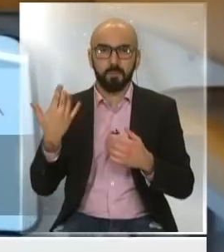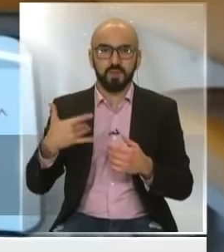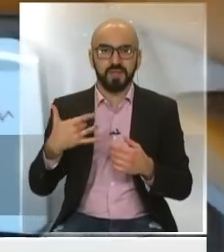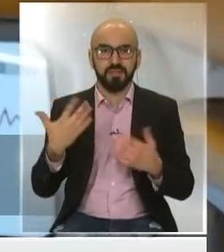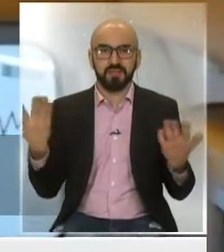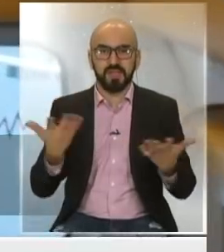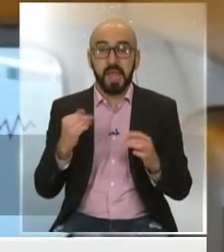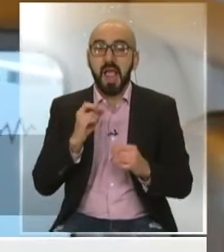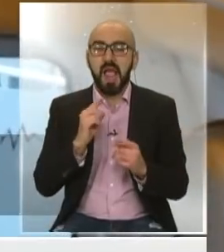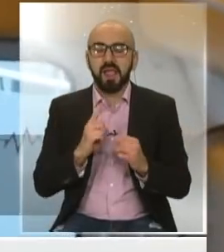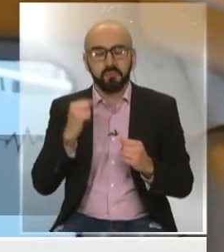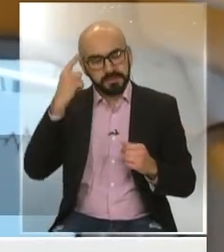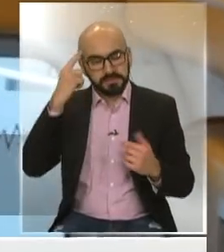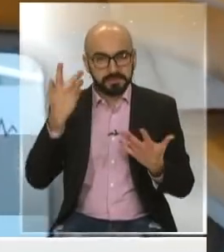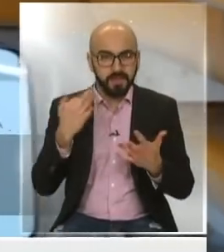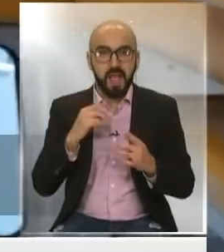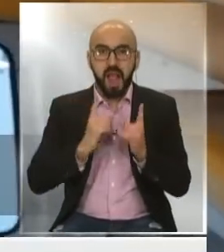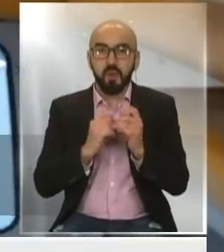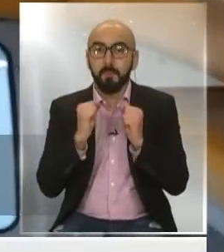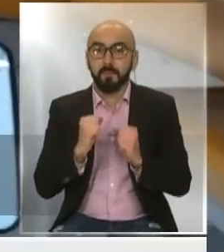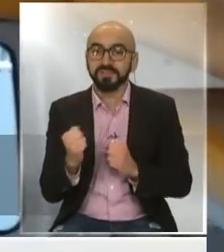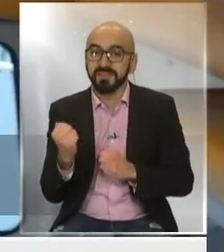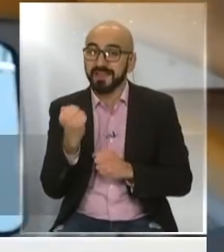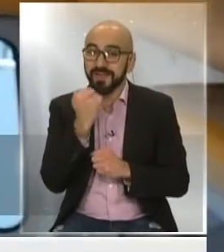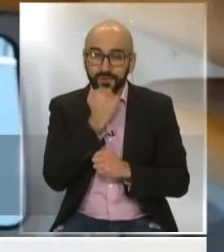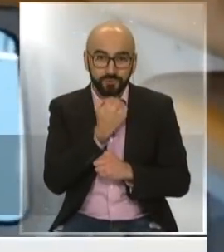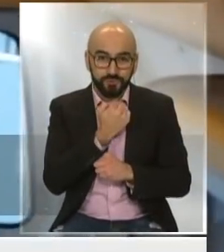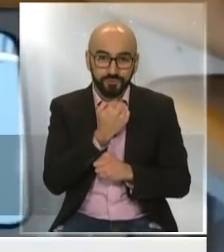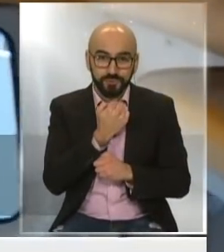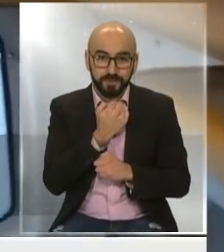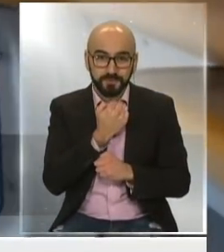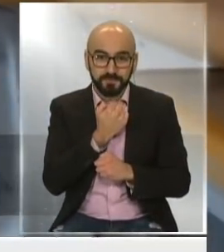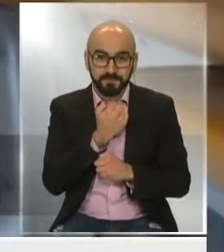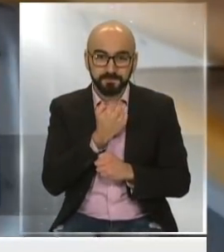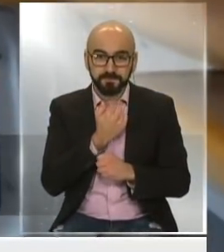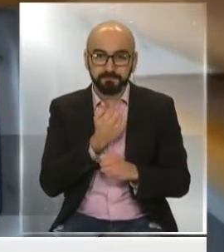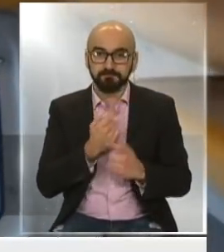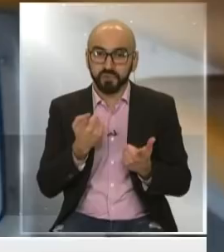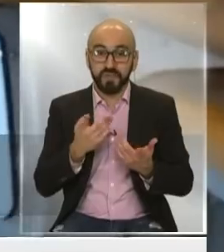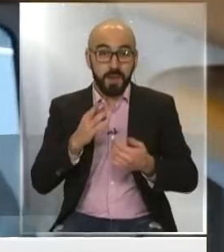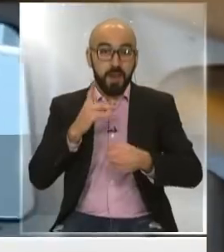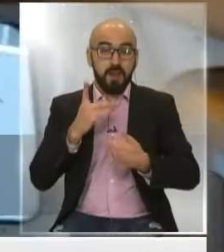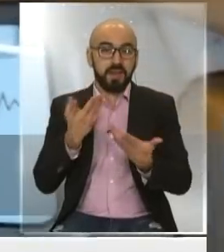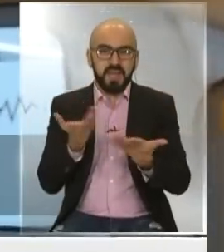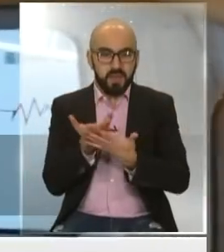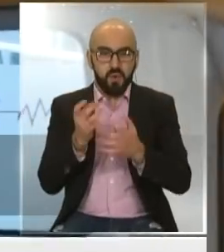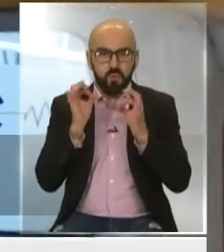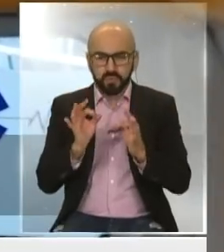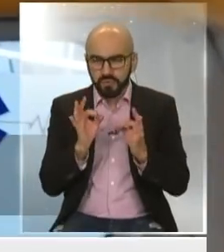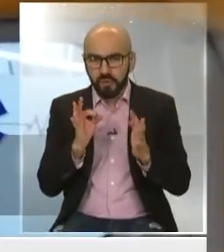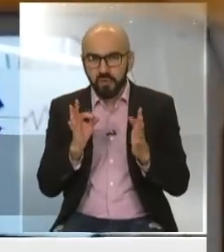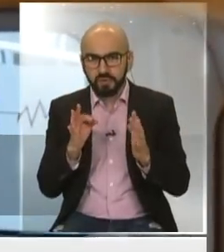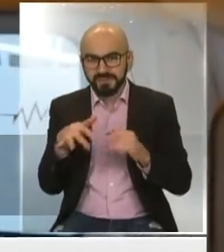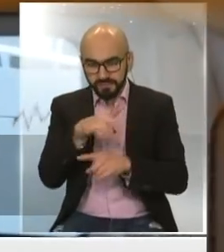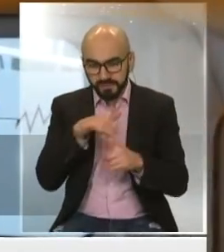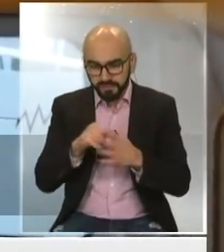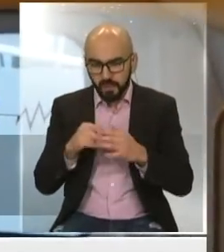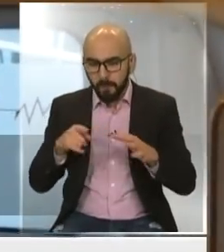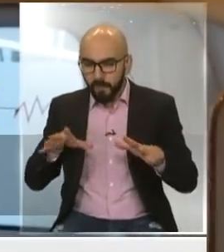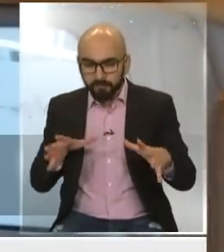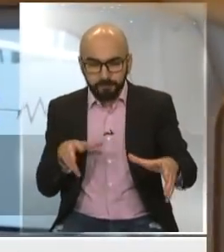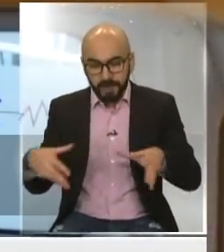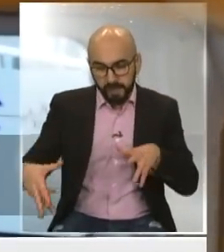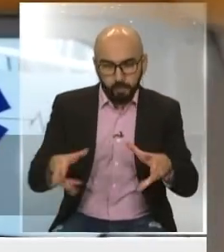cometer algún error. Por ahí no está mi careta. Adelante. ¿Ya? Al momento de manipular al paciente, sobre